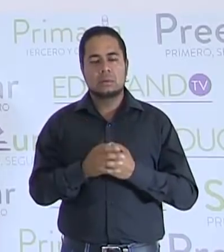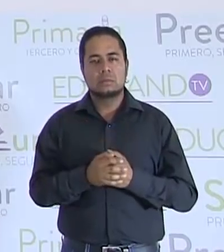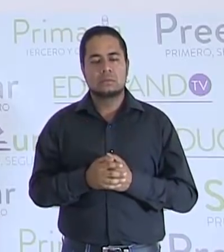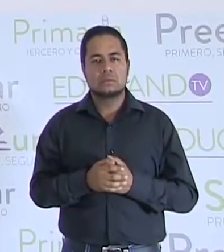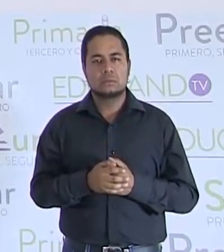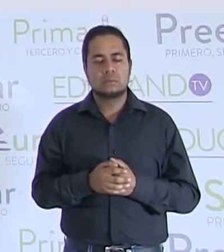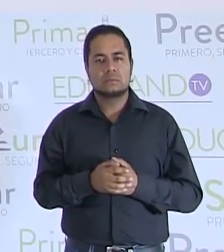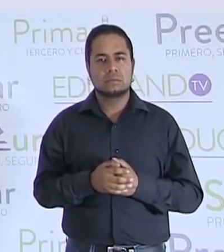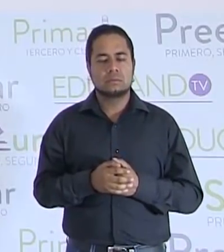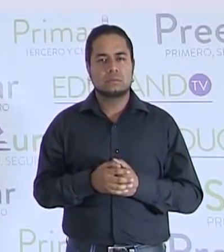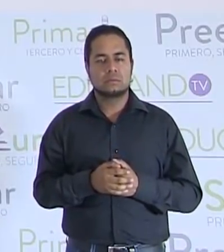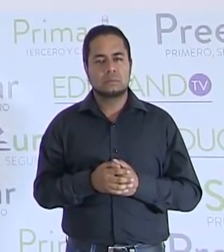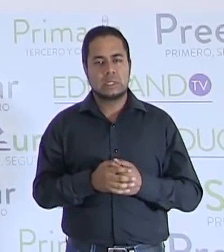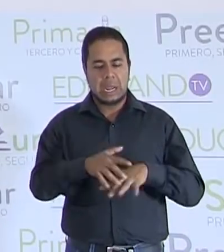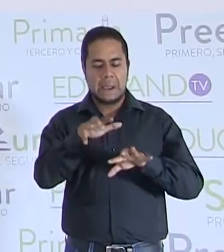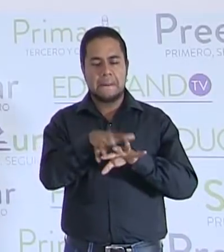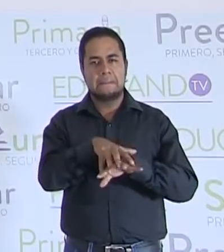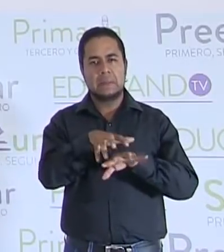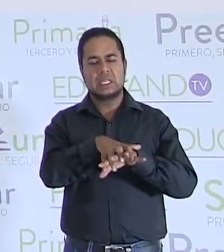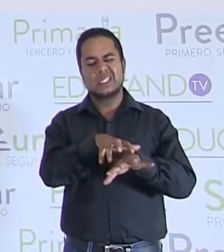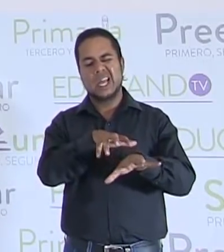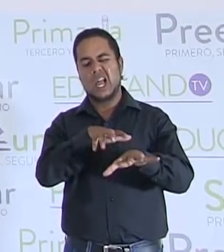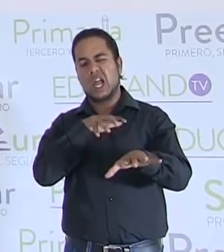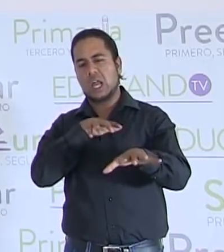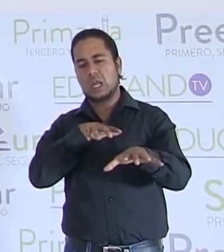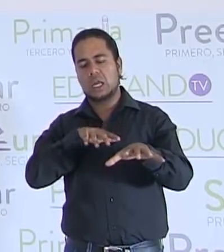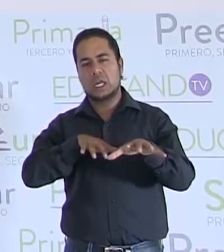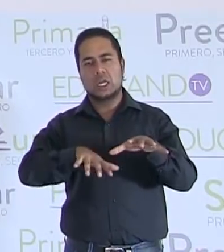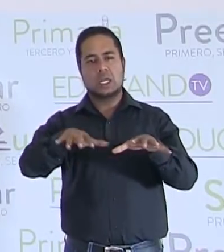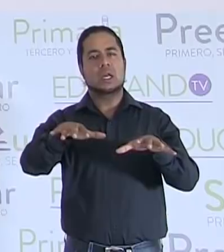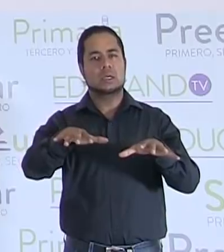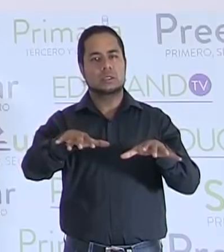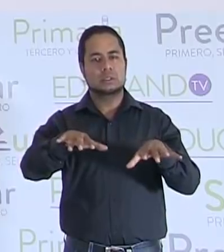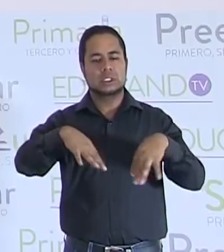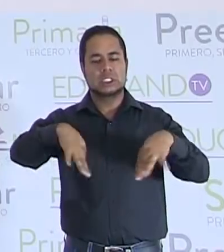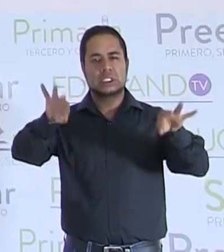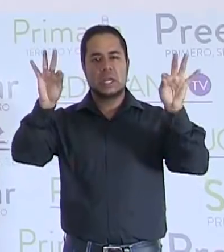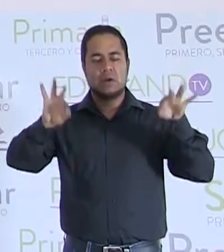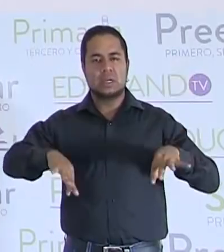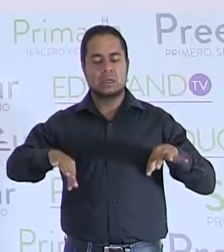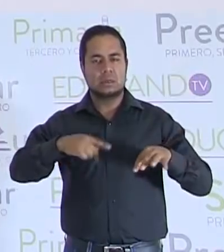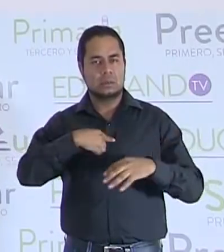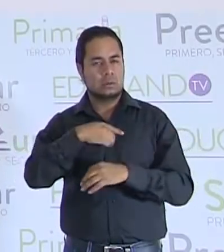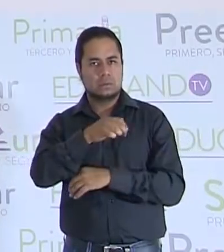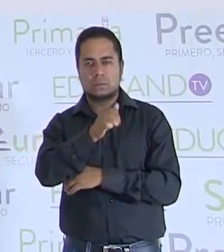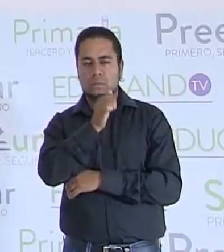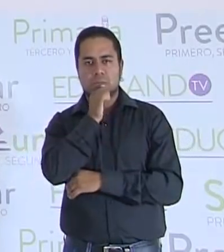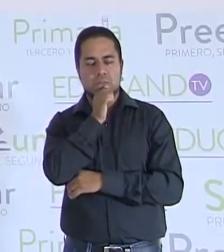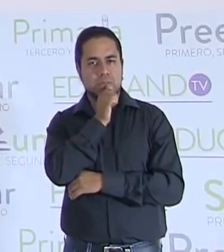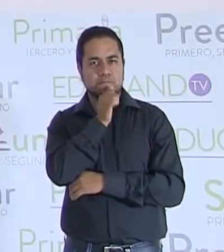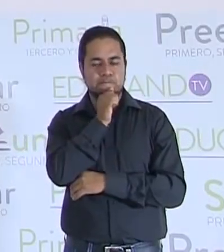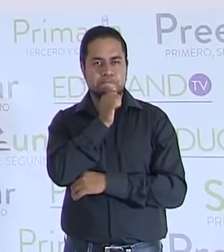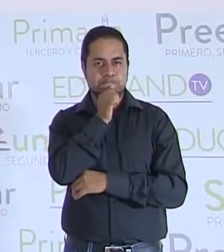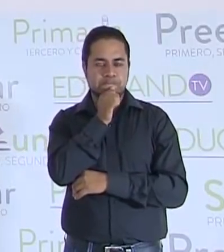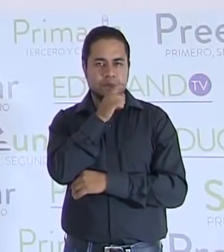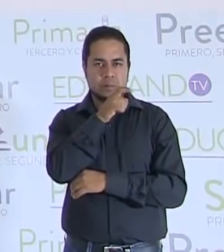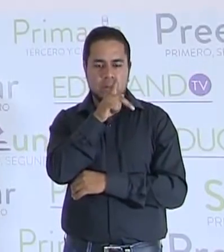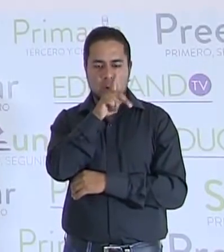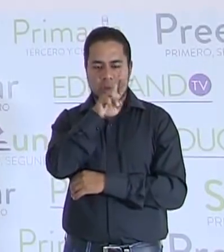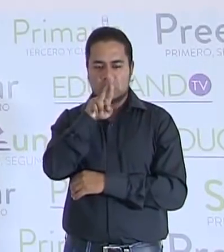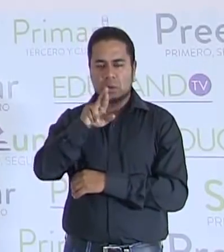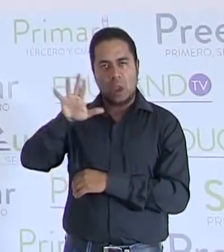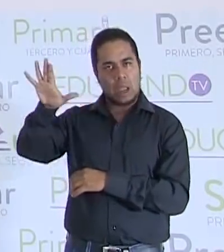Hay que estirar los pies hasta donde llegue la sábana. Nosotros no lo conocíamos. es de Puerto